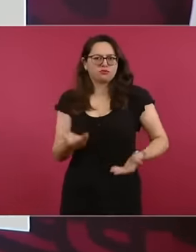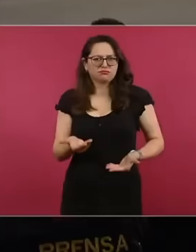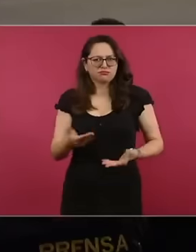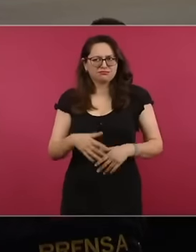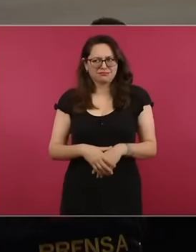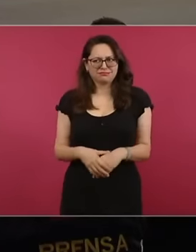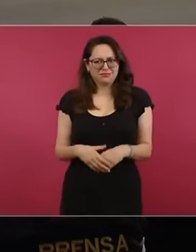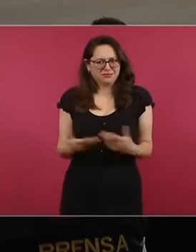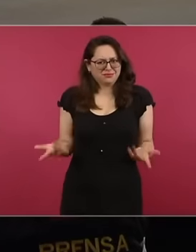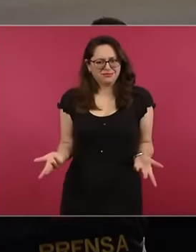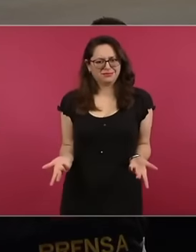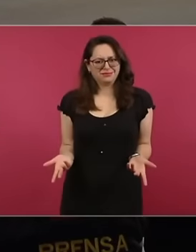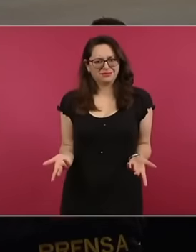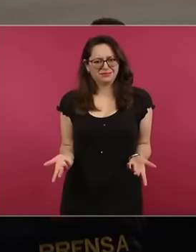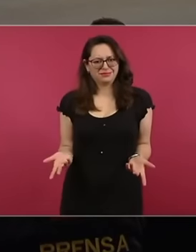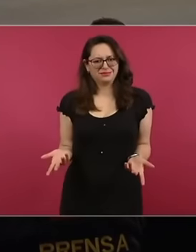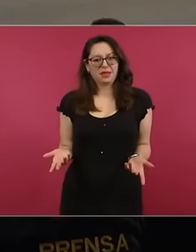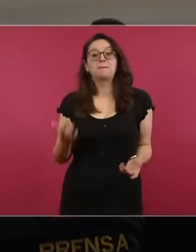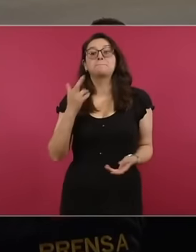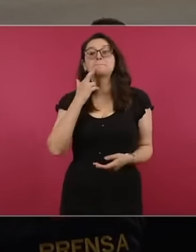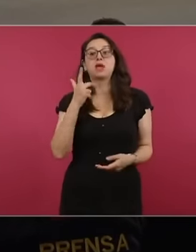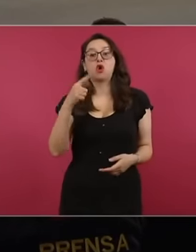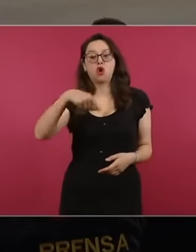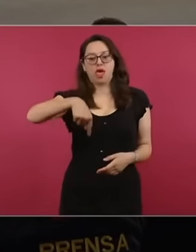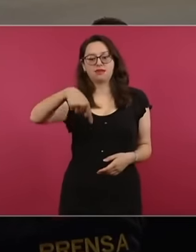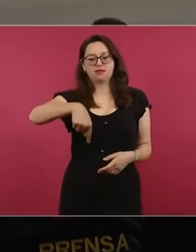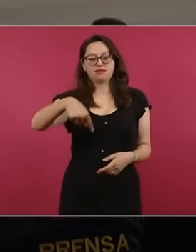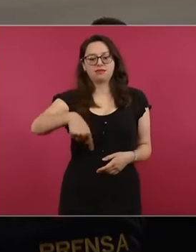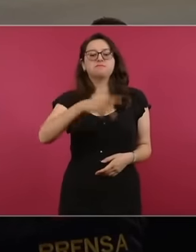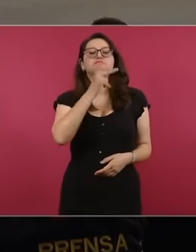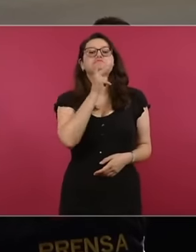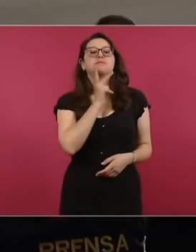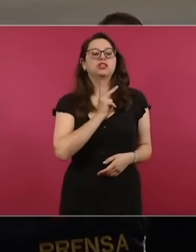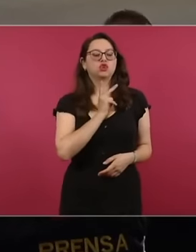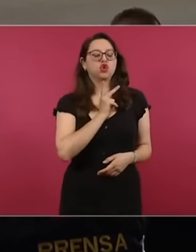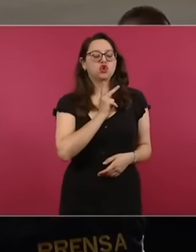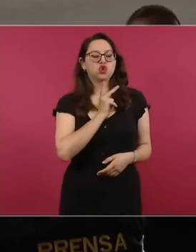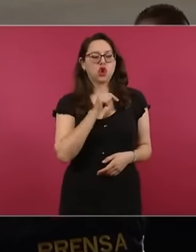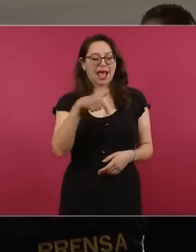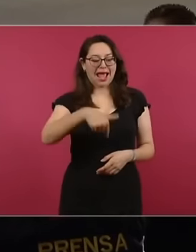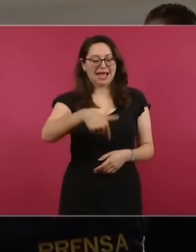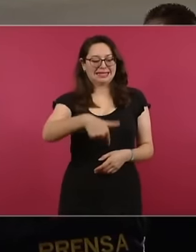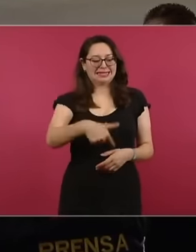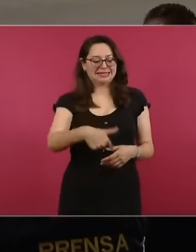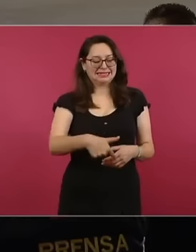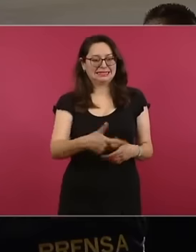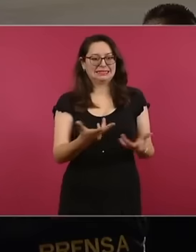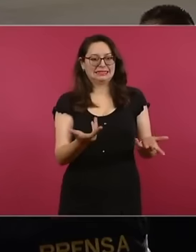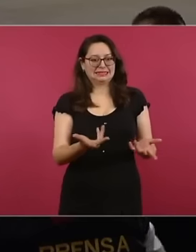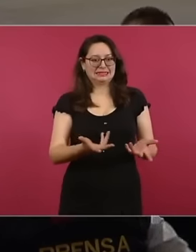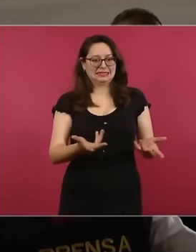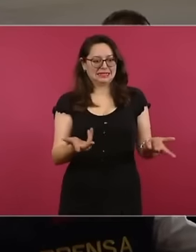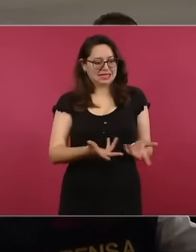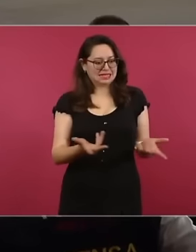refinamos nuestro petróleo y le damos valor agregado y se generan empleos? Esa es la nueva política.